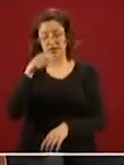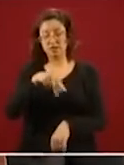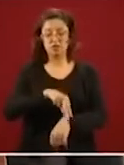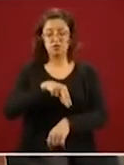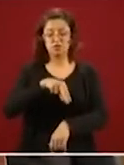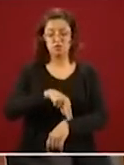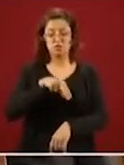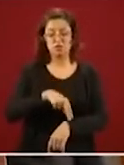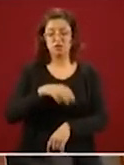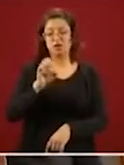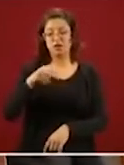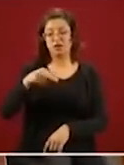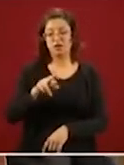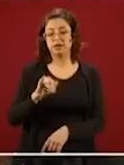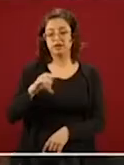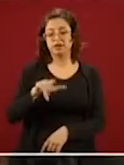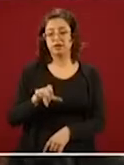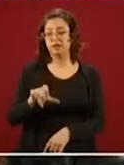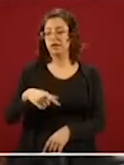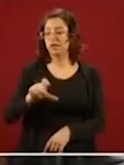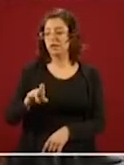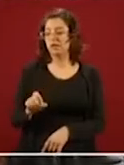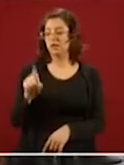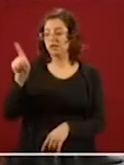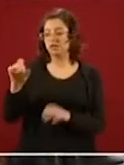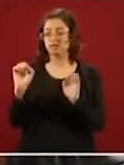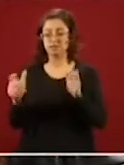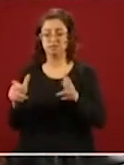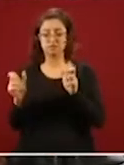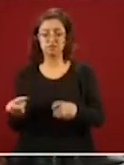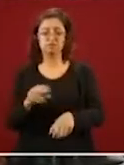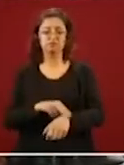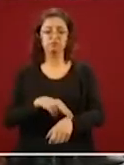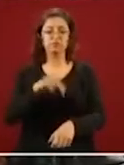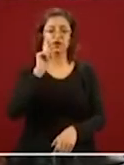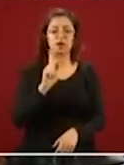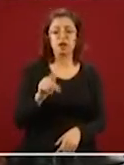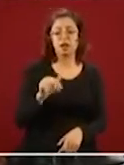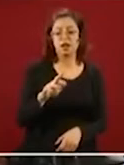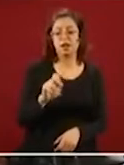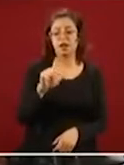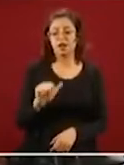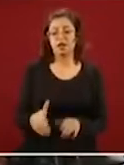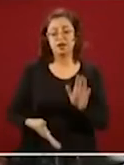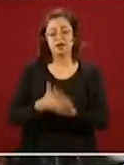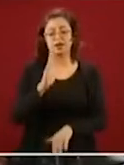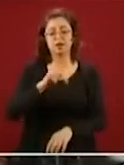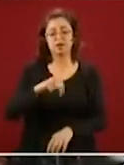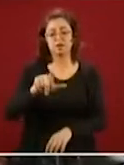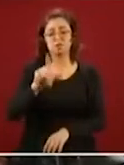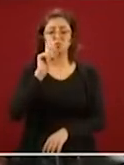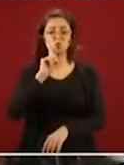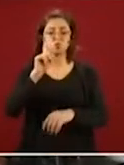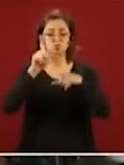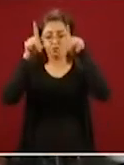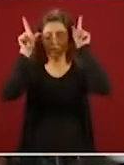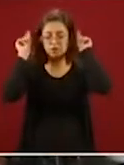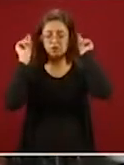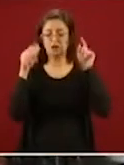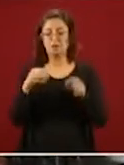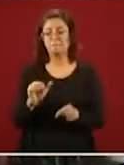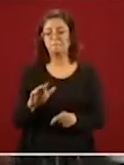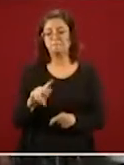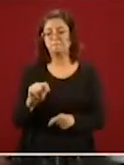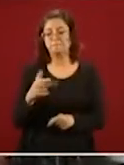Ureña Bogarín a Chiapas, la doctora Carla Guadalupe López López a Nuevo León, la enfermera Marta Eloísa Sánchez